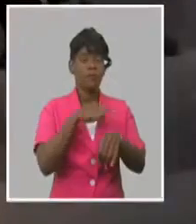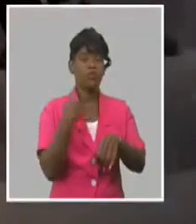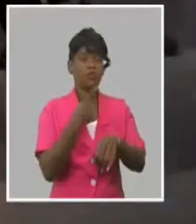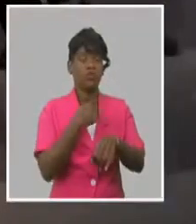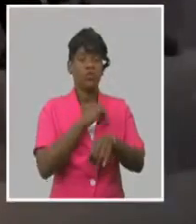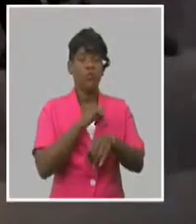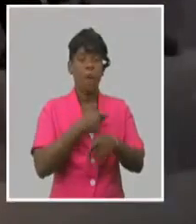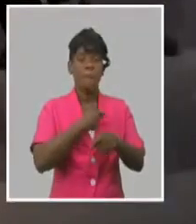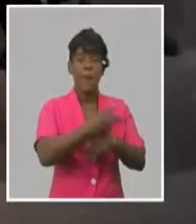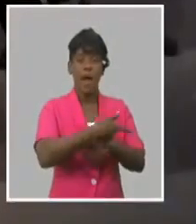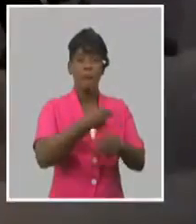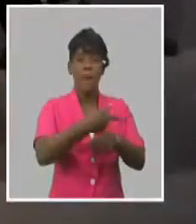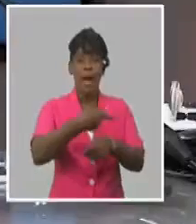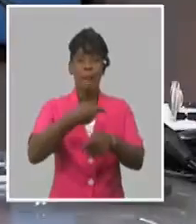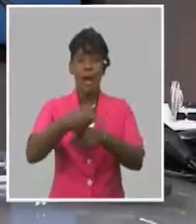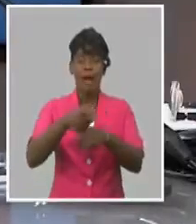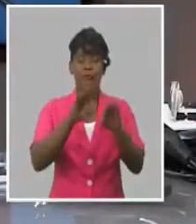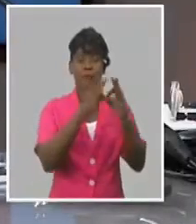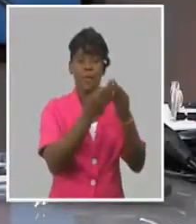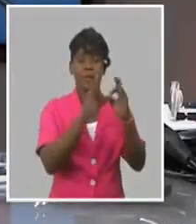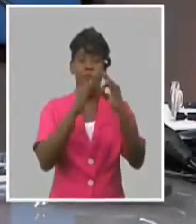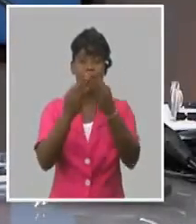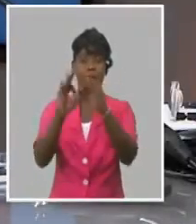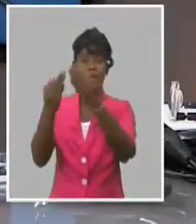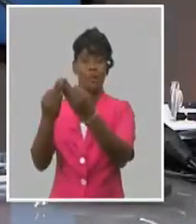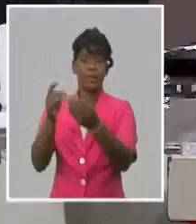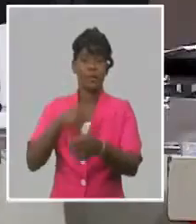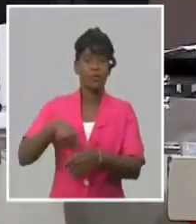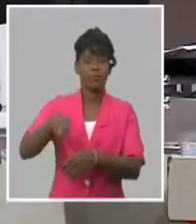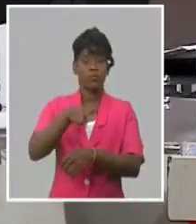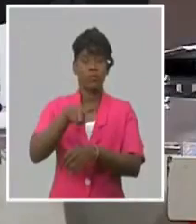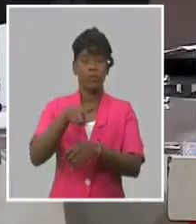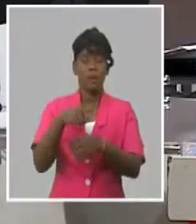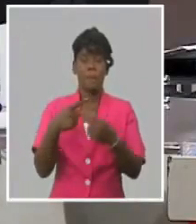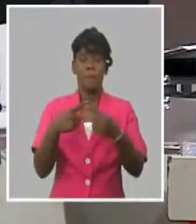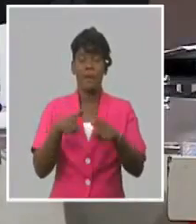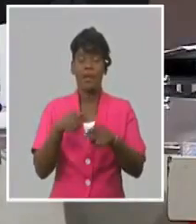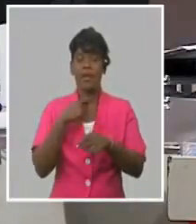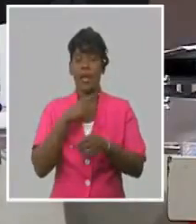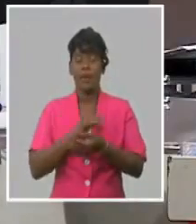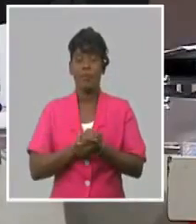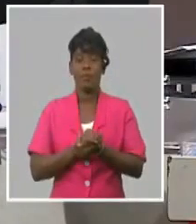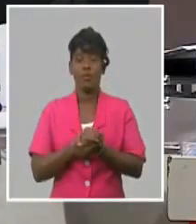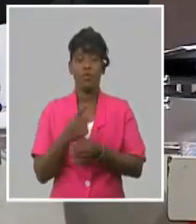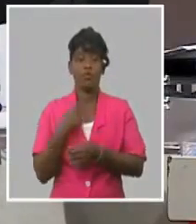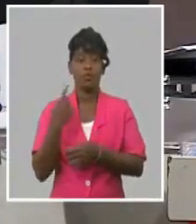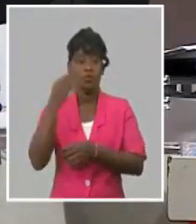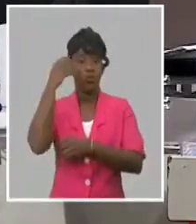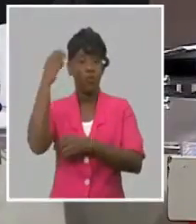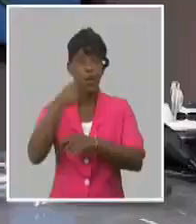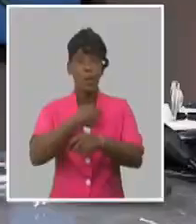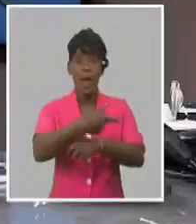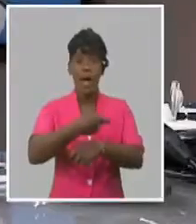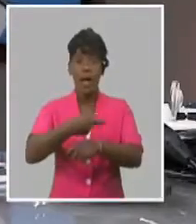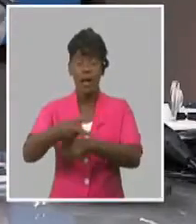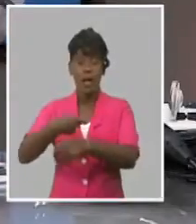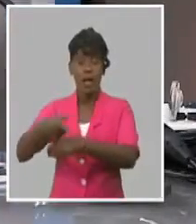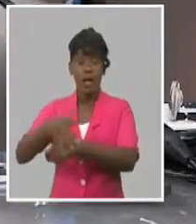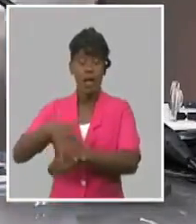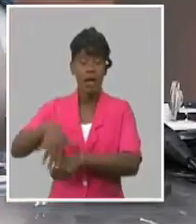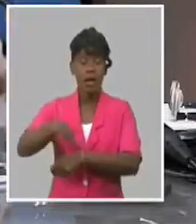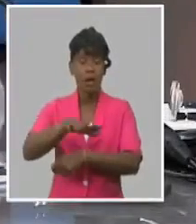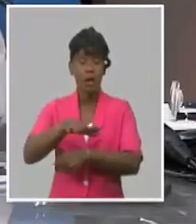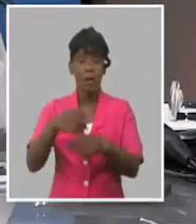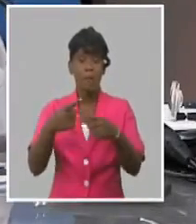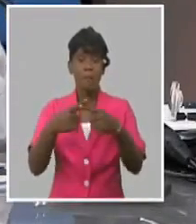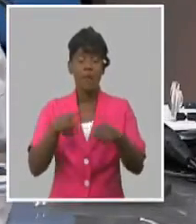subsidiado. Todos recibimos subsidio de alguna manera. Incluso los que no trabajan. Incluso los que no trabajan. Y al mismo tiempo